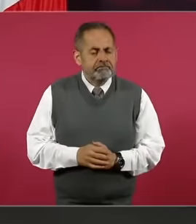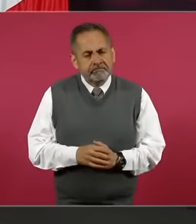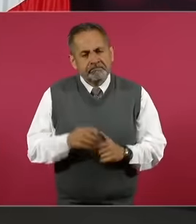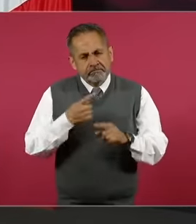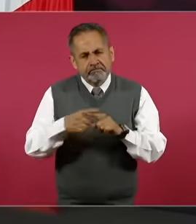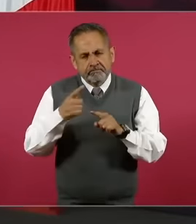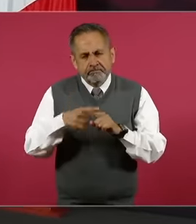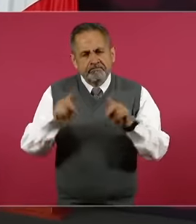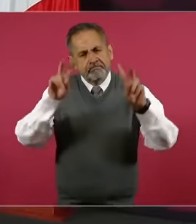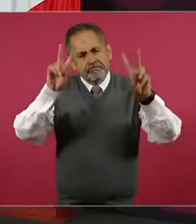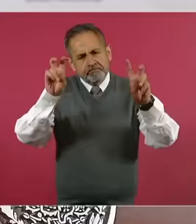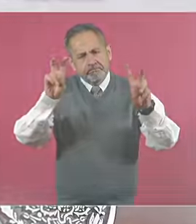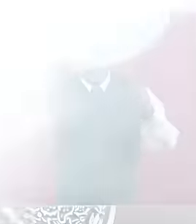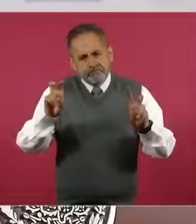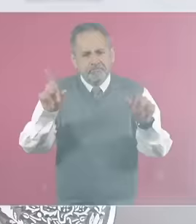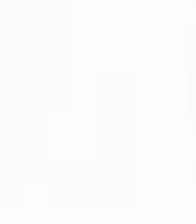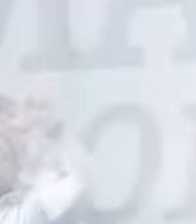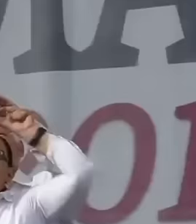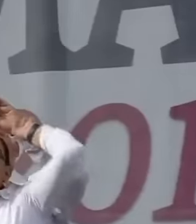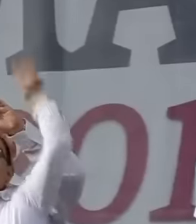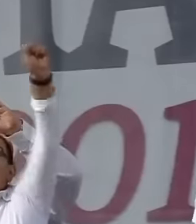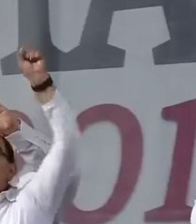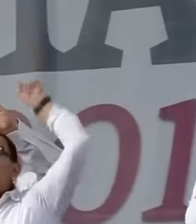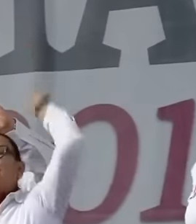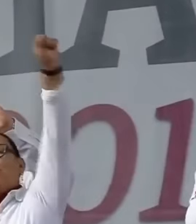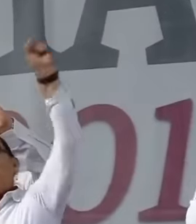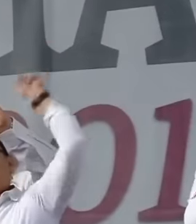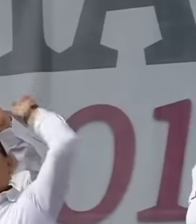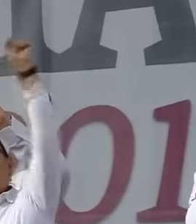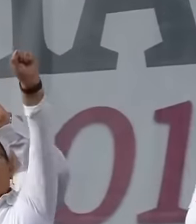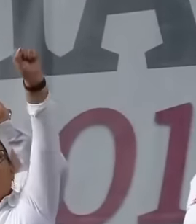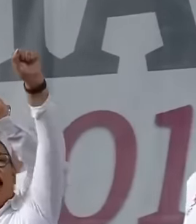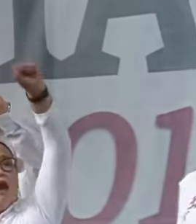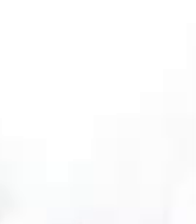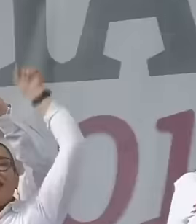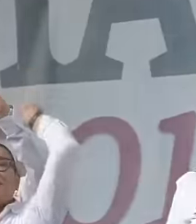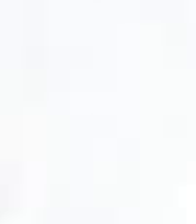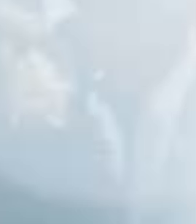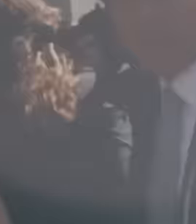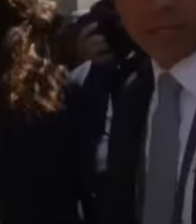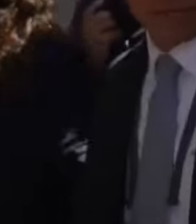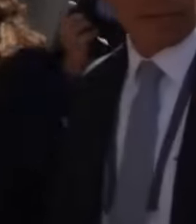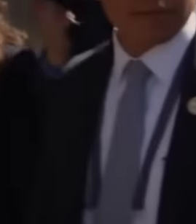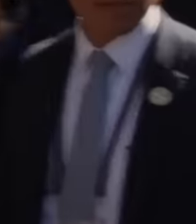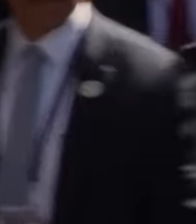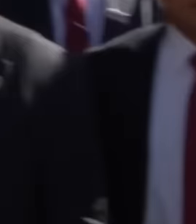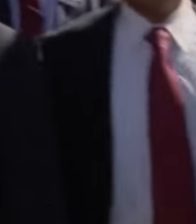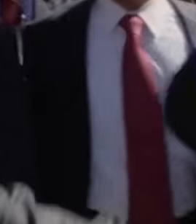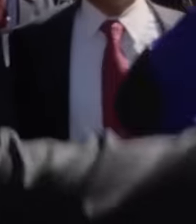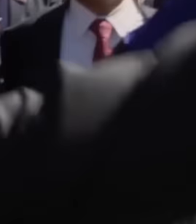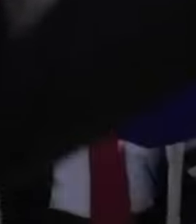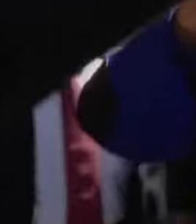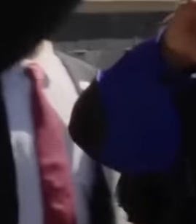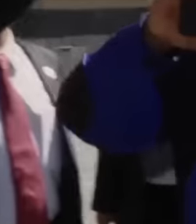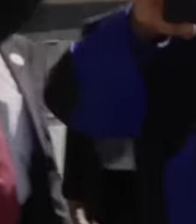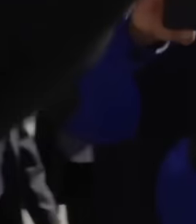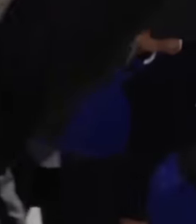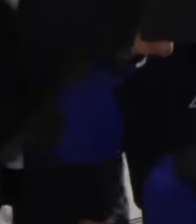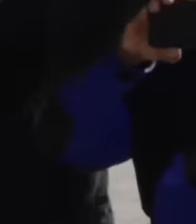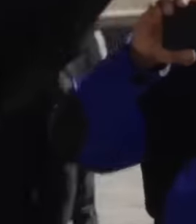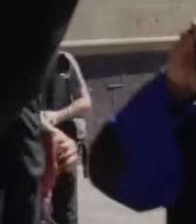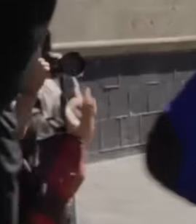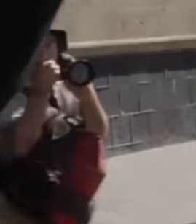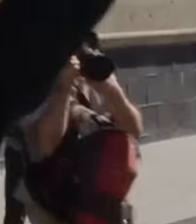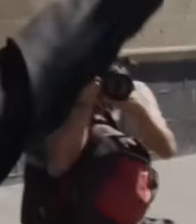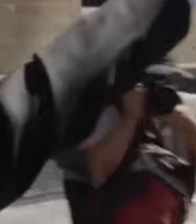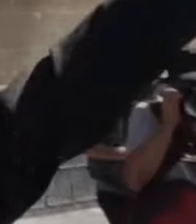última mañanera. En este espacio, agradeció al pueblo de México por hacer realidad su sueño de ser